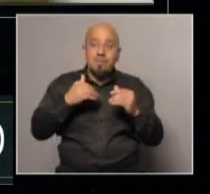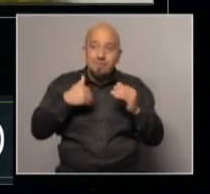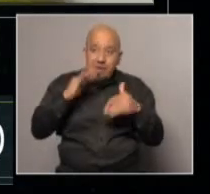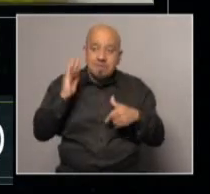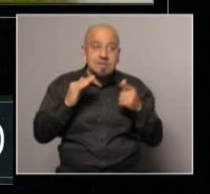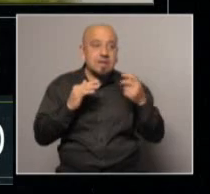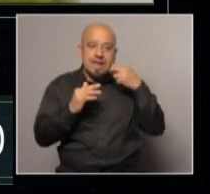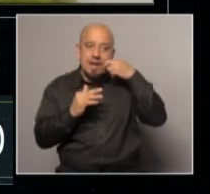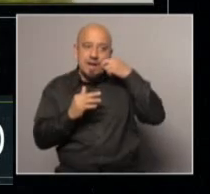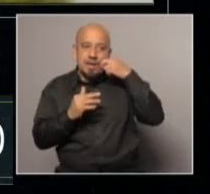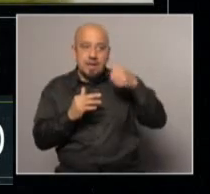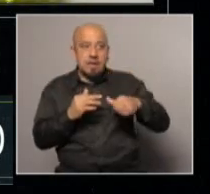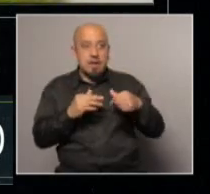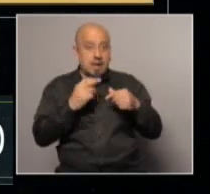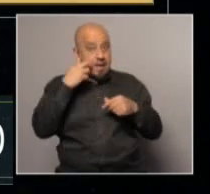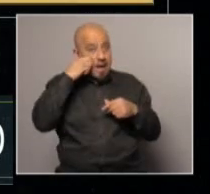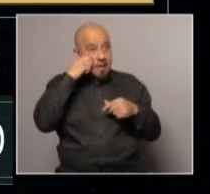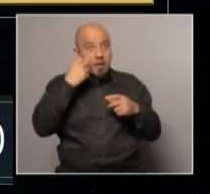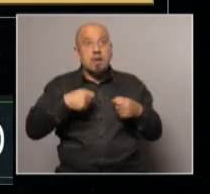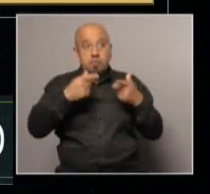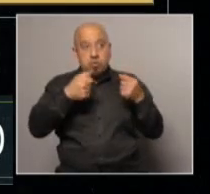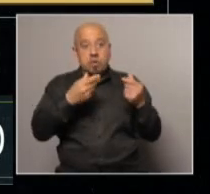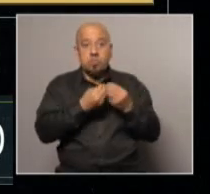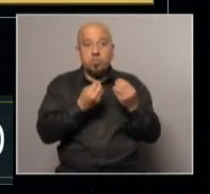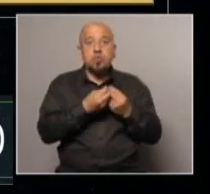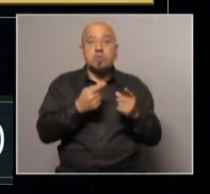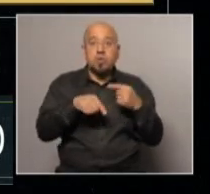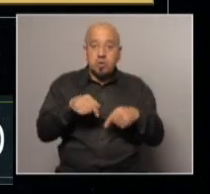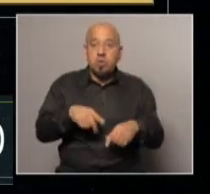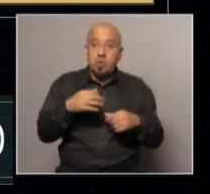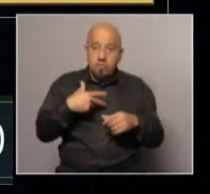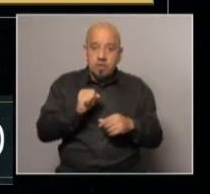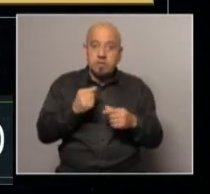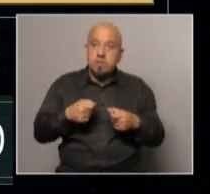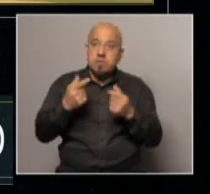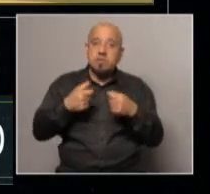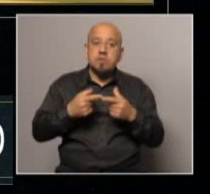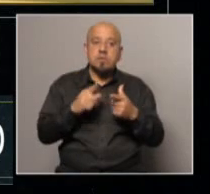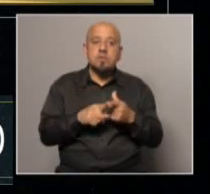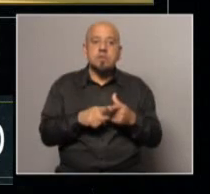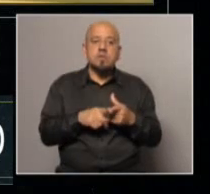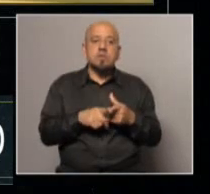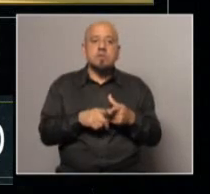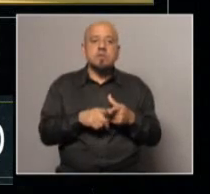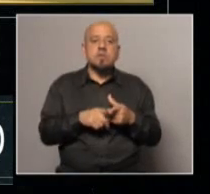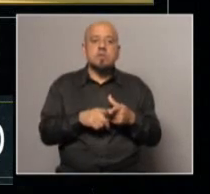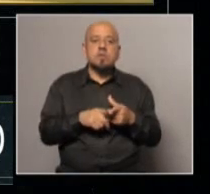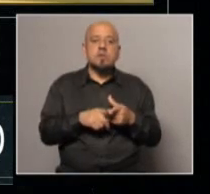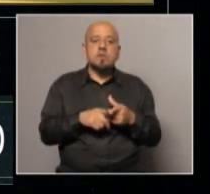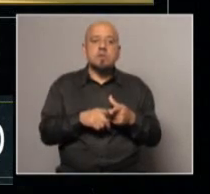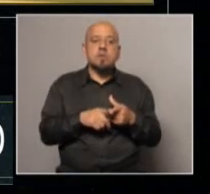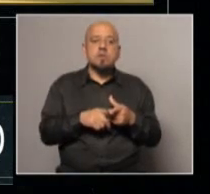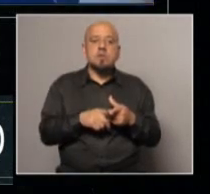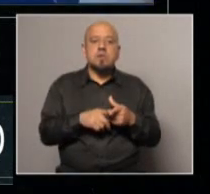Pero eso implica un gran desarrollo, por lo que decía Radio anteriormente, que la producción no puede llegar a